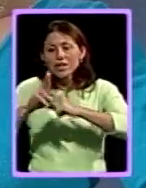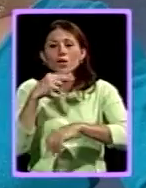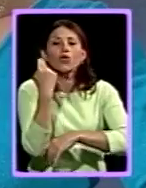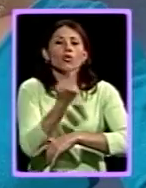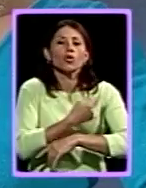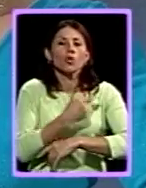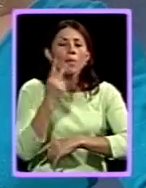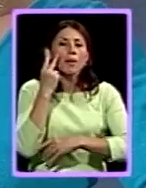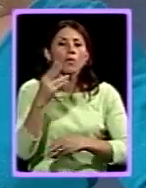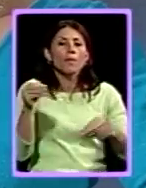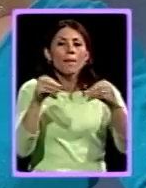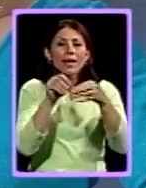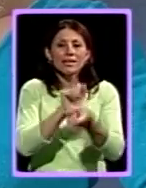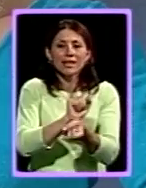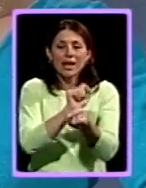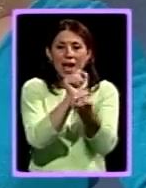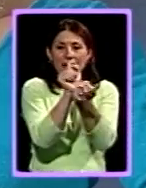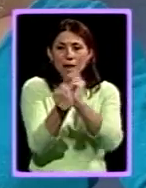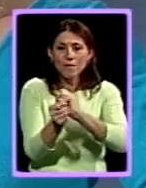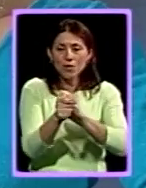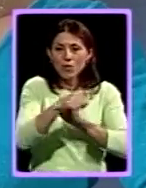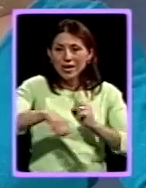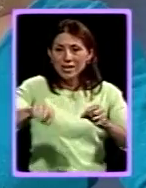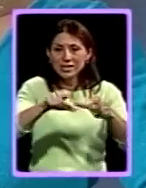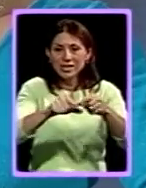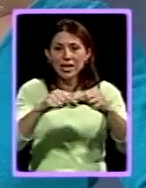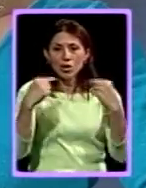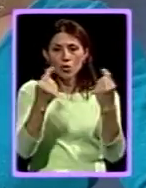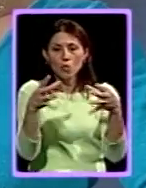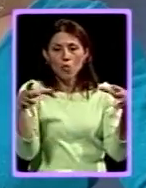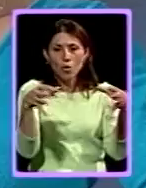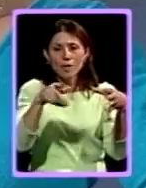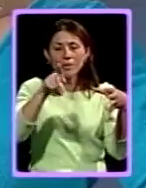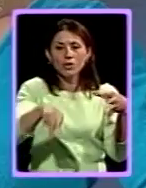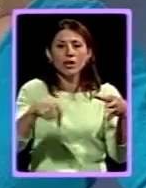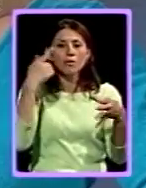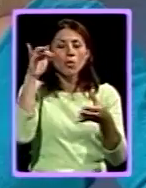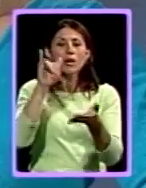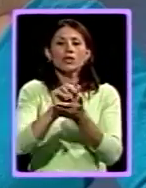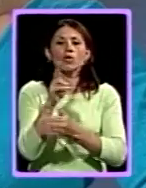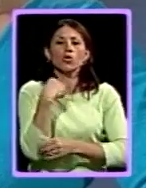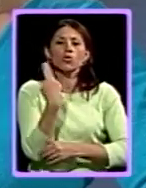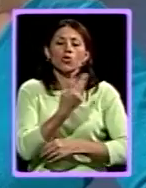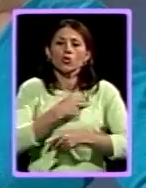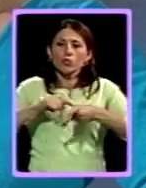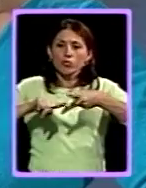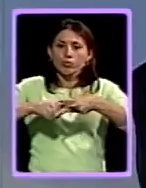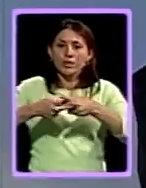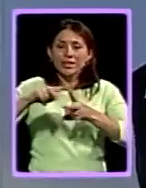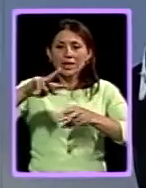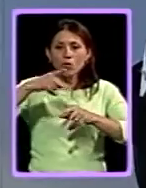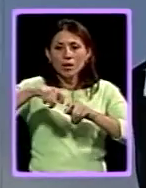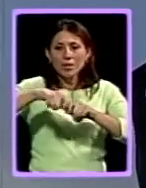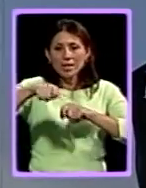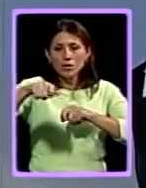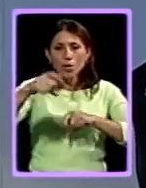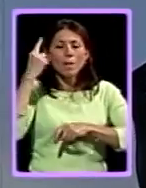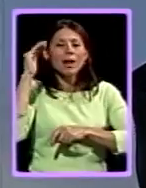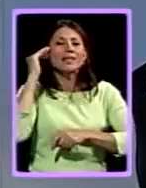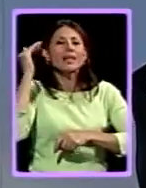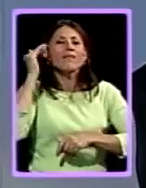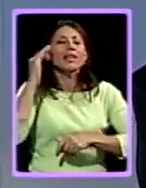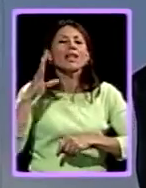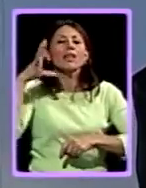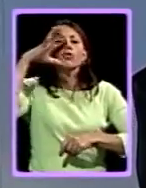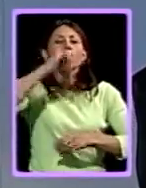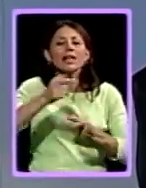ese panel y por eso es que decidimos salir con la segunda medición, para medir qué era lo que estaba ocurriendo. Entonces yo creo que lo más importante